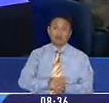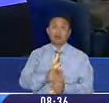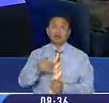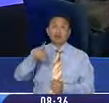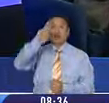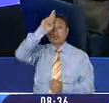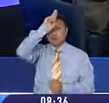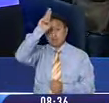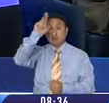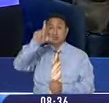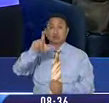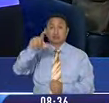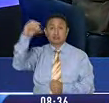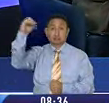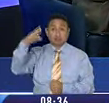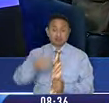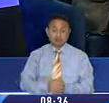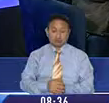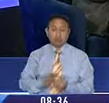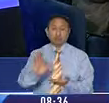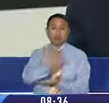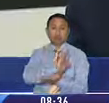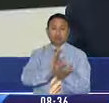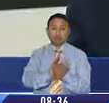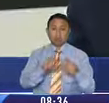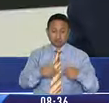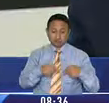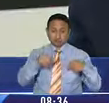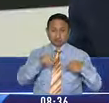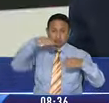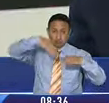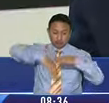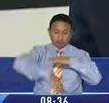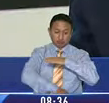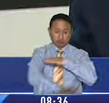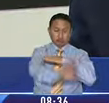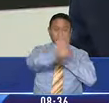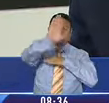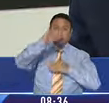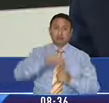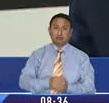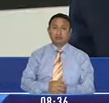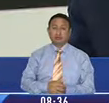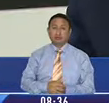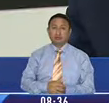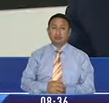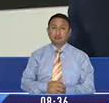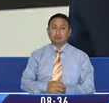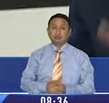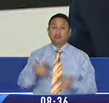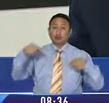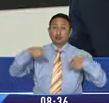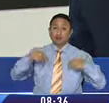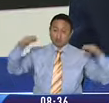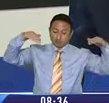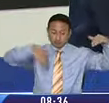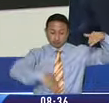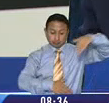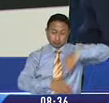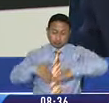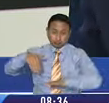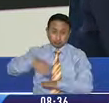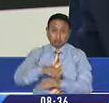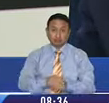Rumiñahui. Entonces yo propongo hacer varios escalones con pasos deprimidos debajo del Parque Bicentenario a que tengan esta habilidad. Y en